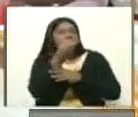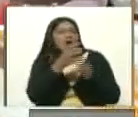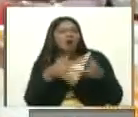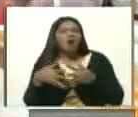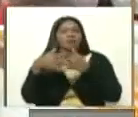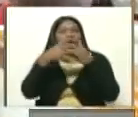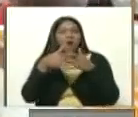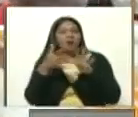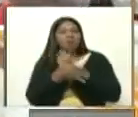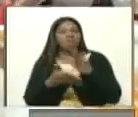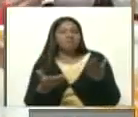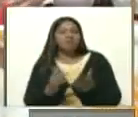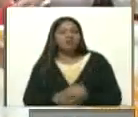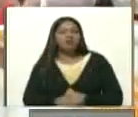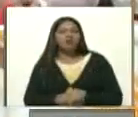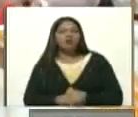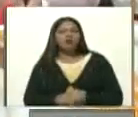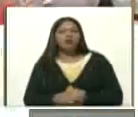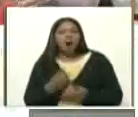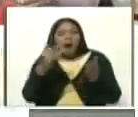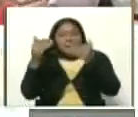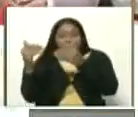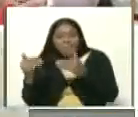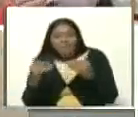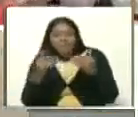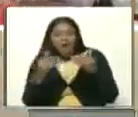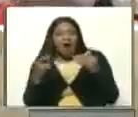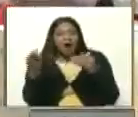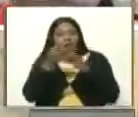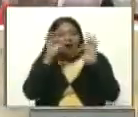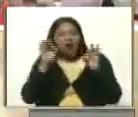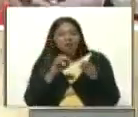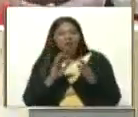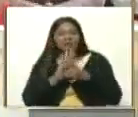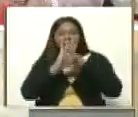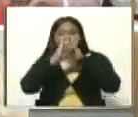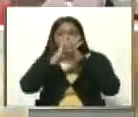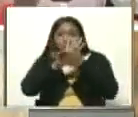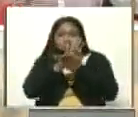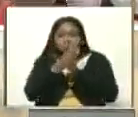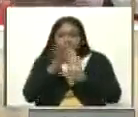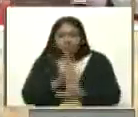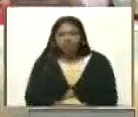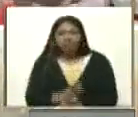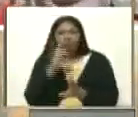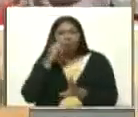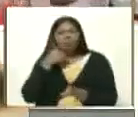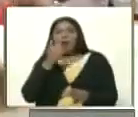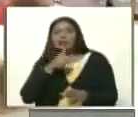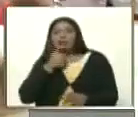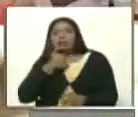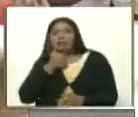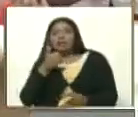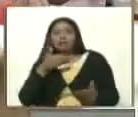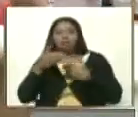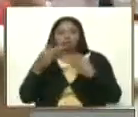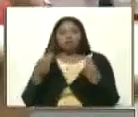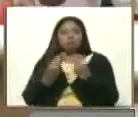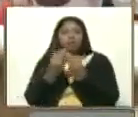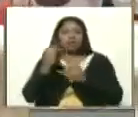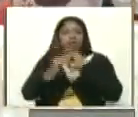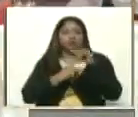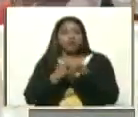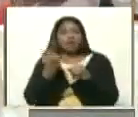Unidos? Interceptar, busca aniquilar cualquier tipo de relación que pueda tener Venezuela a